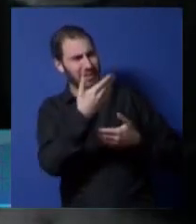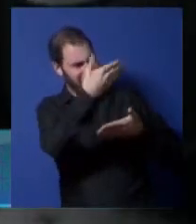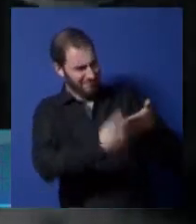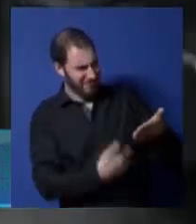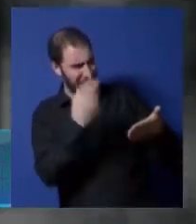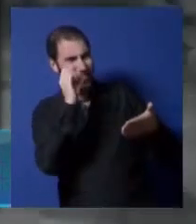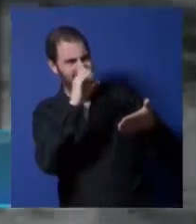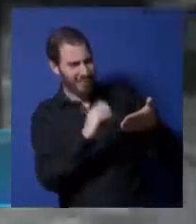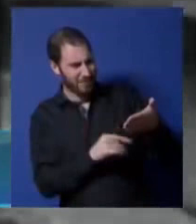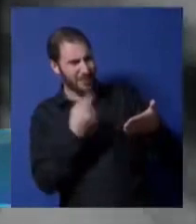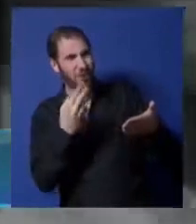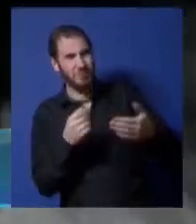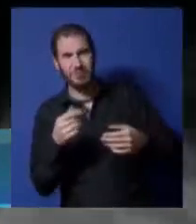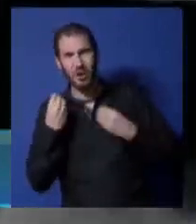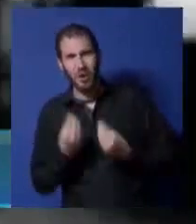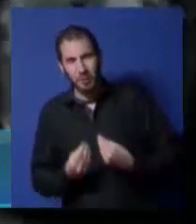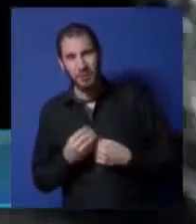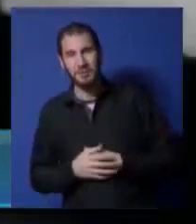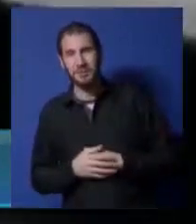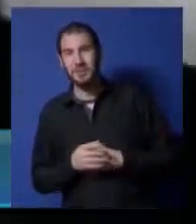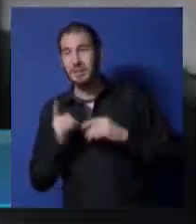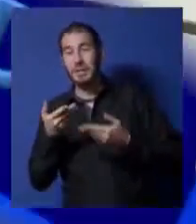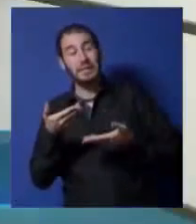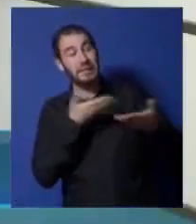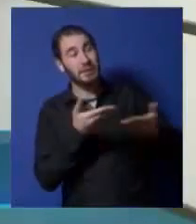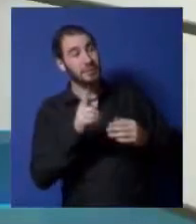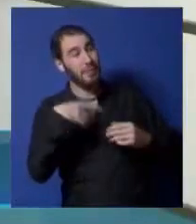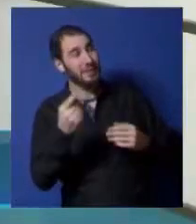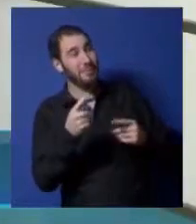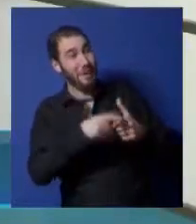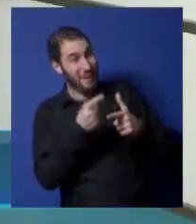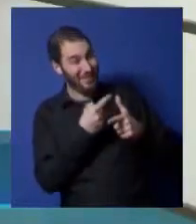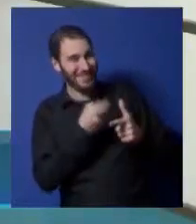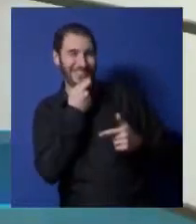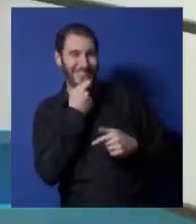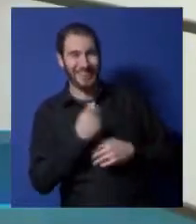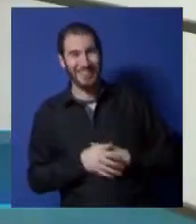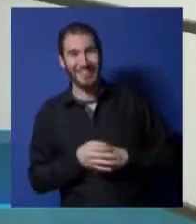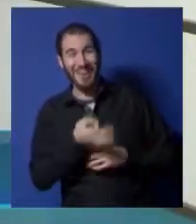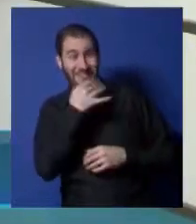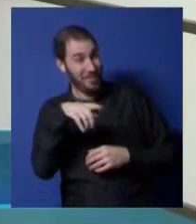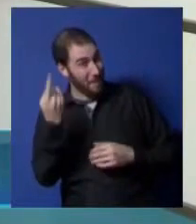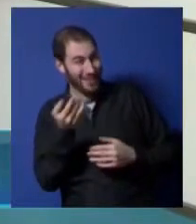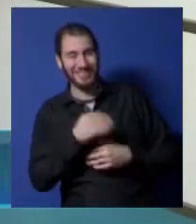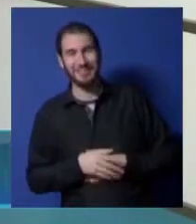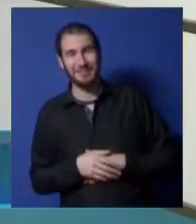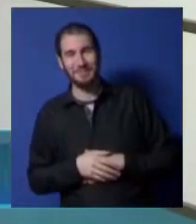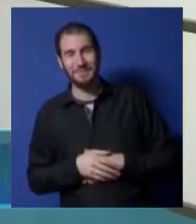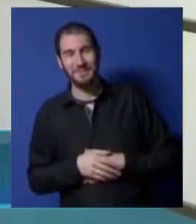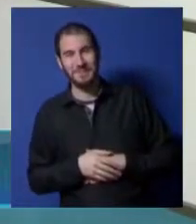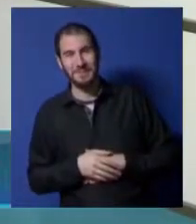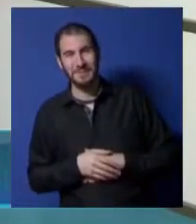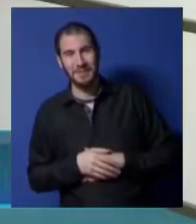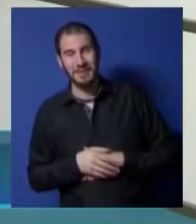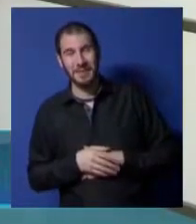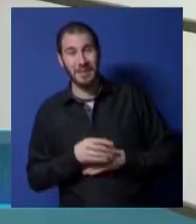¿Cómo va a pedir la carta, Marlo? Es tremendo. Bueno. Y también tiene un servicio tercerizado de papas fritas. Exactamente. Sí, se comenta mucho. Que bueno,